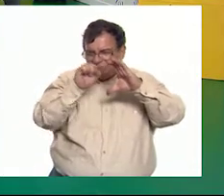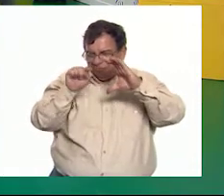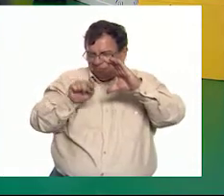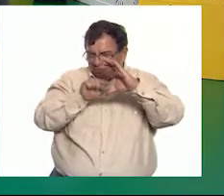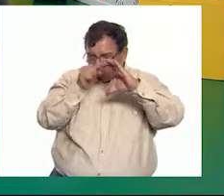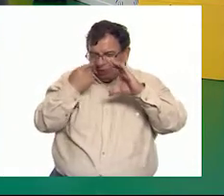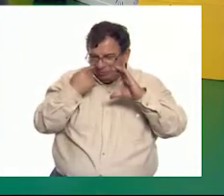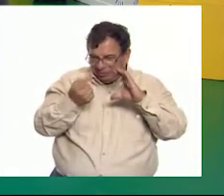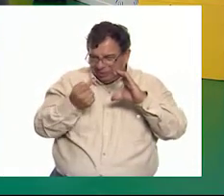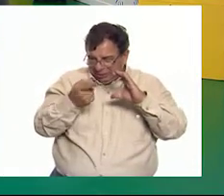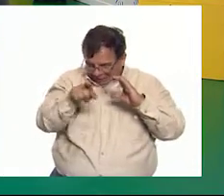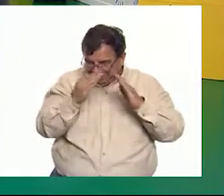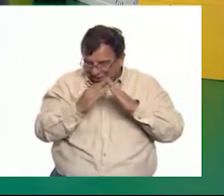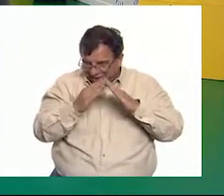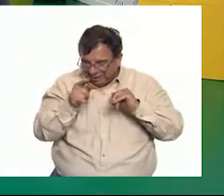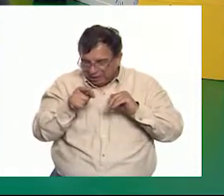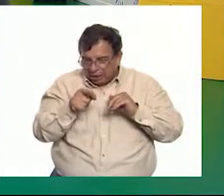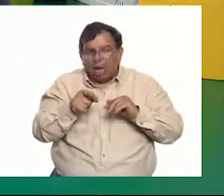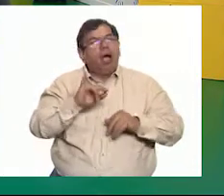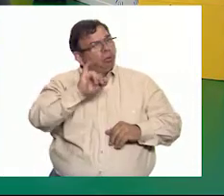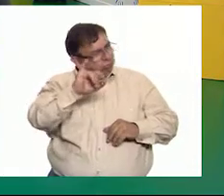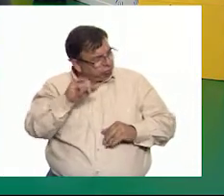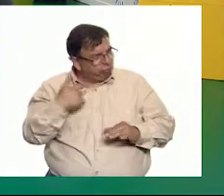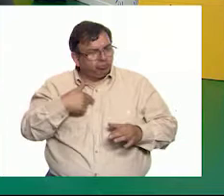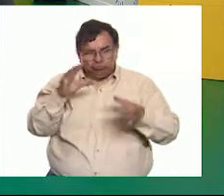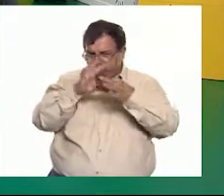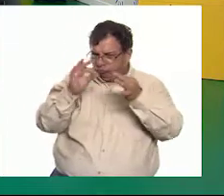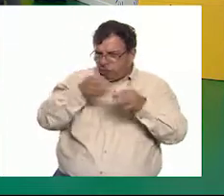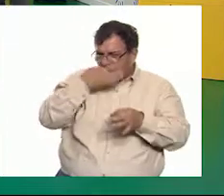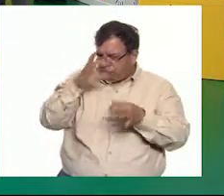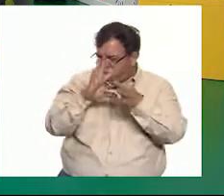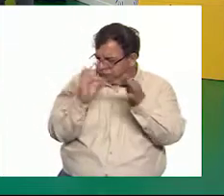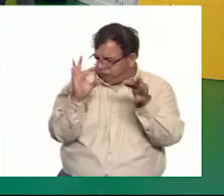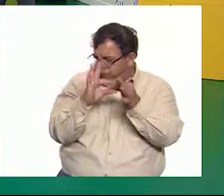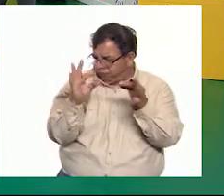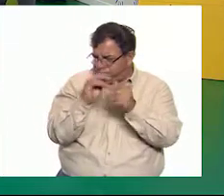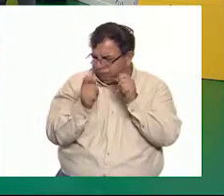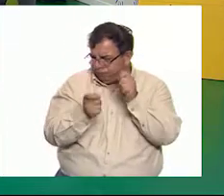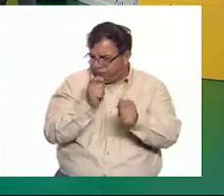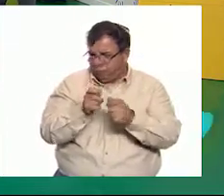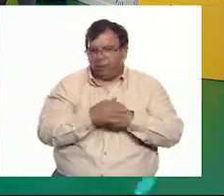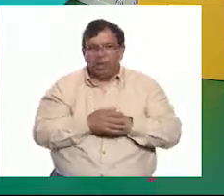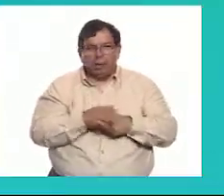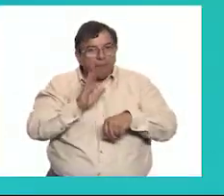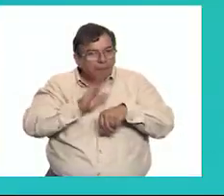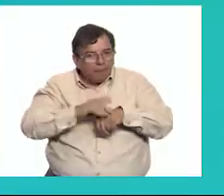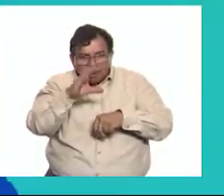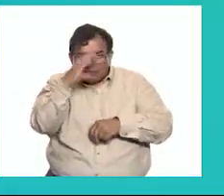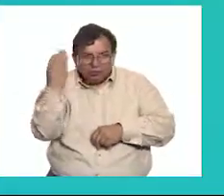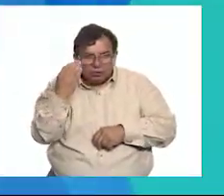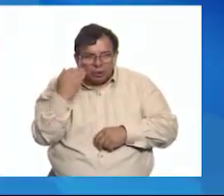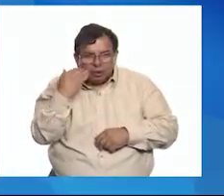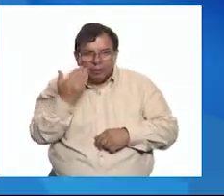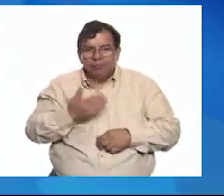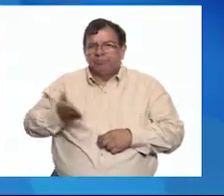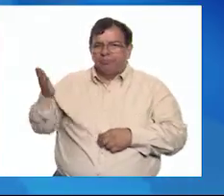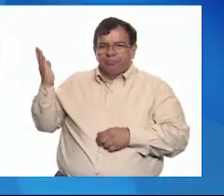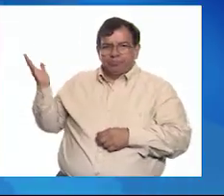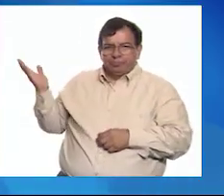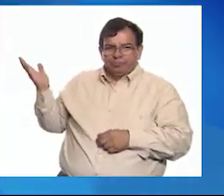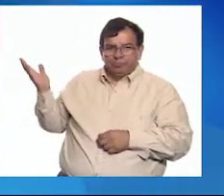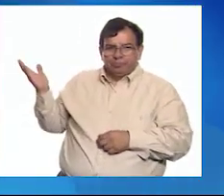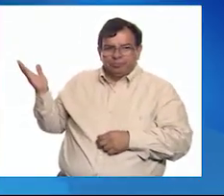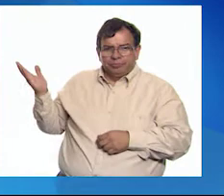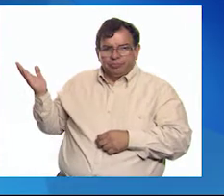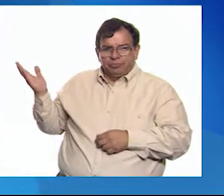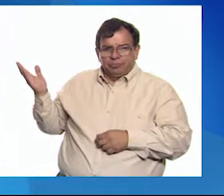también. Así es, hicimos una muy buena descripción de toda esta flor, ¿verdad? Así es. ¿Y tenemos alguna otra imagen? Sí, tenemos una tercera imagen. Uh-huh.